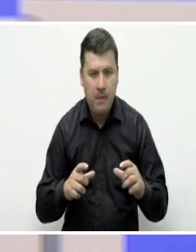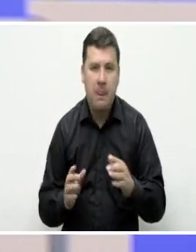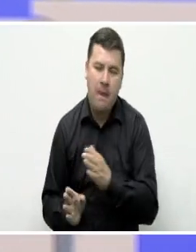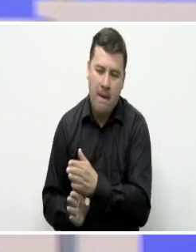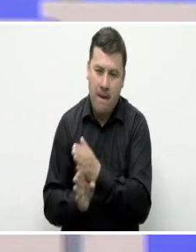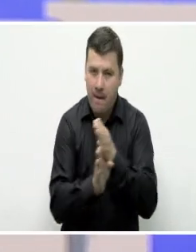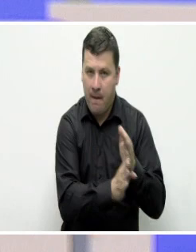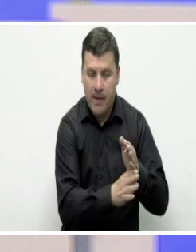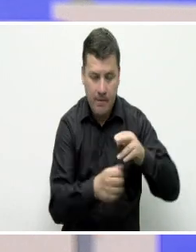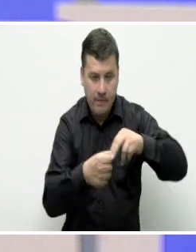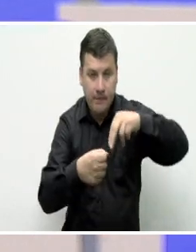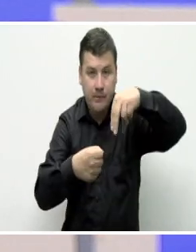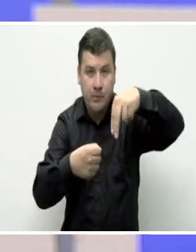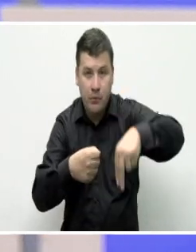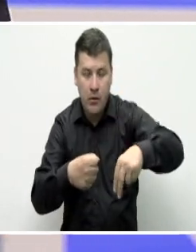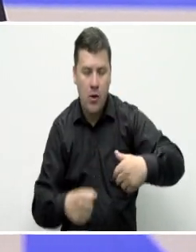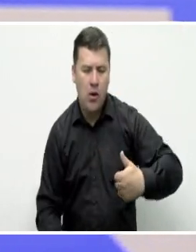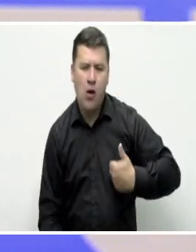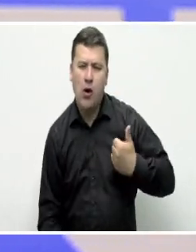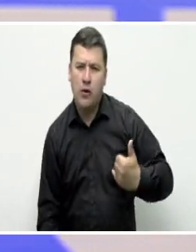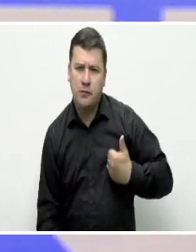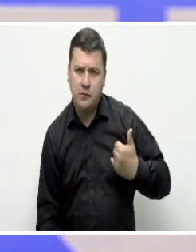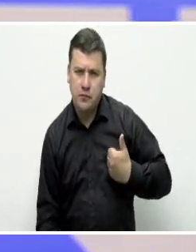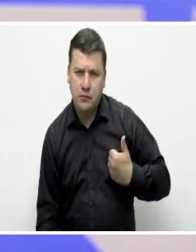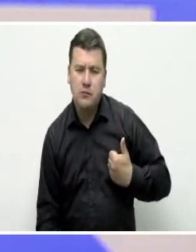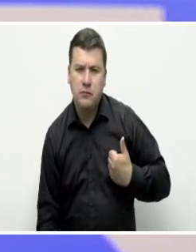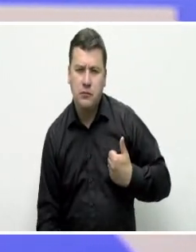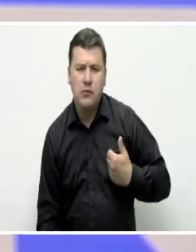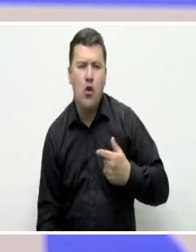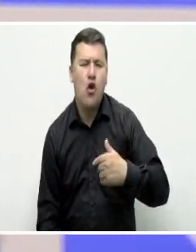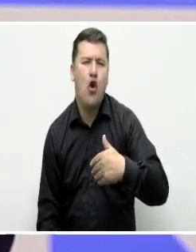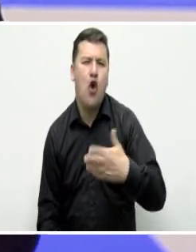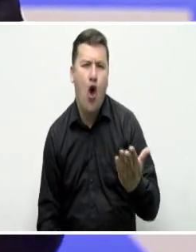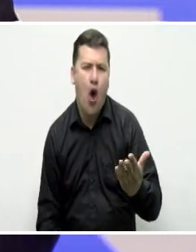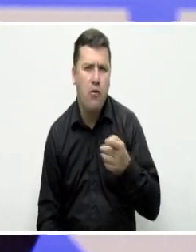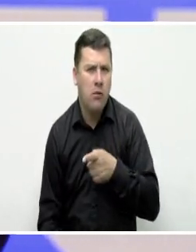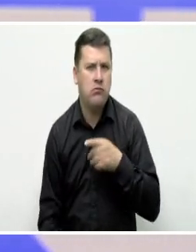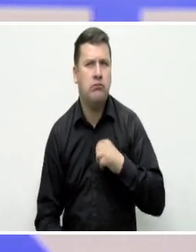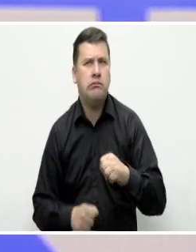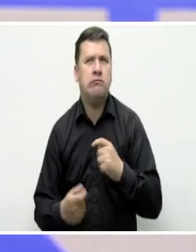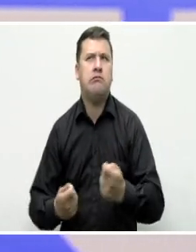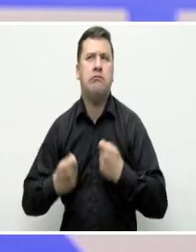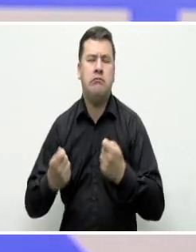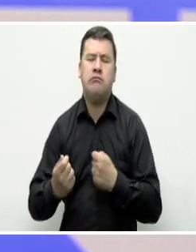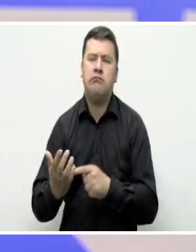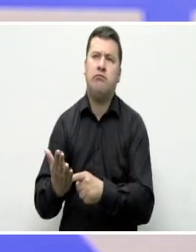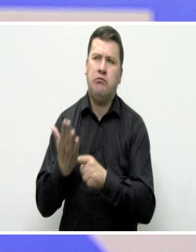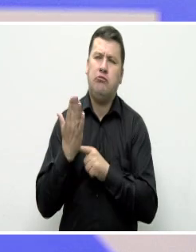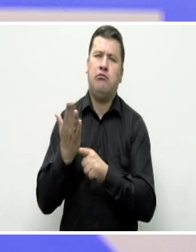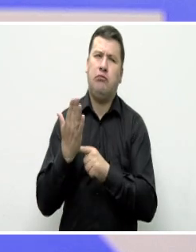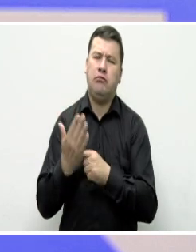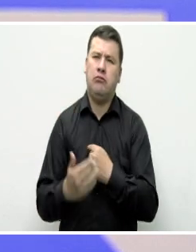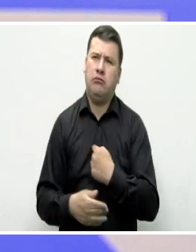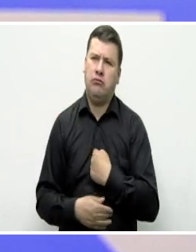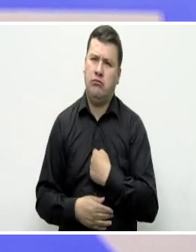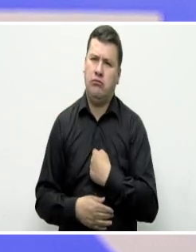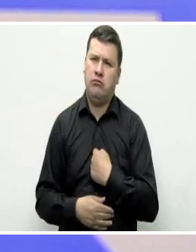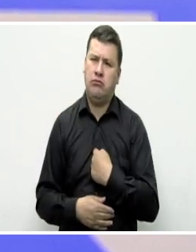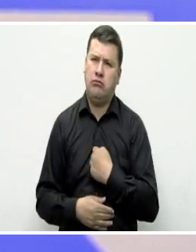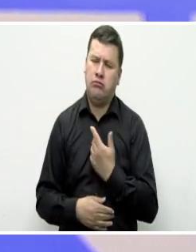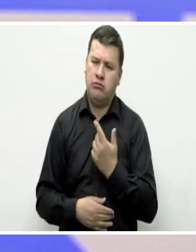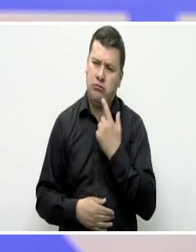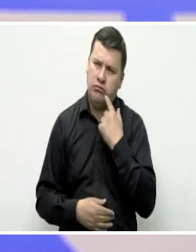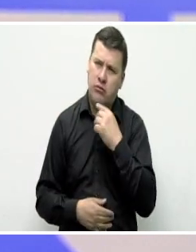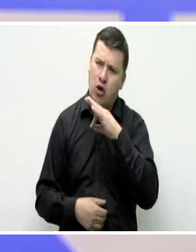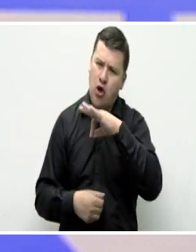lado, los ciudadanos, los jóvenes, fíjense cómo están destacando esa campaña de Yo no dejo a Colombia en visto,